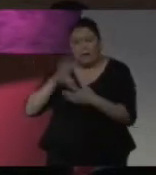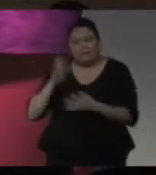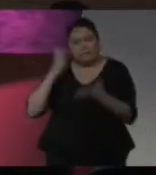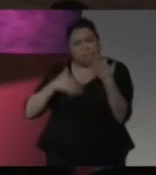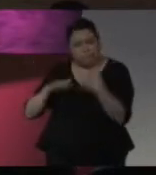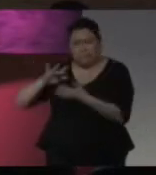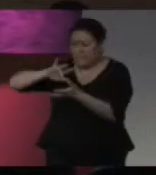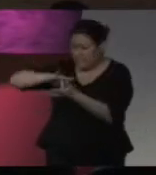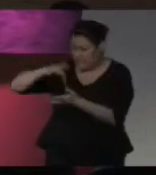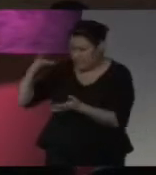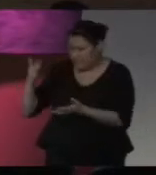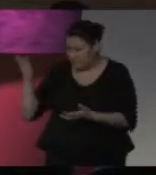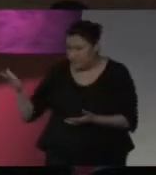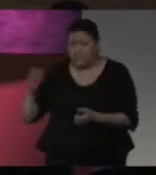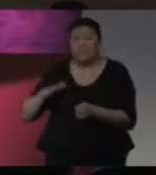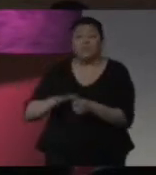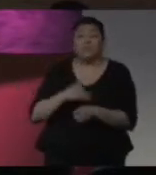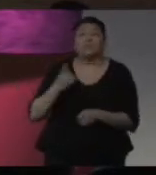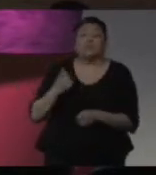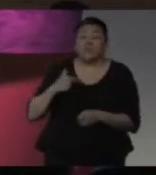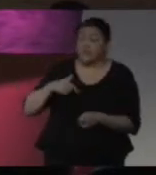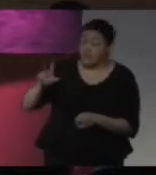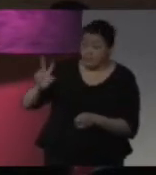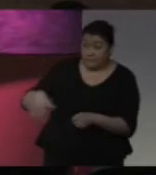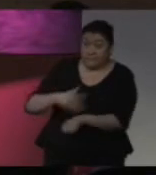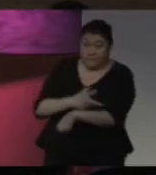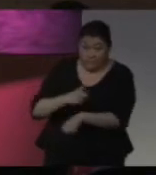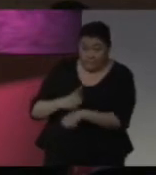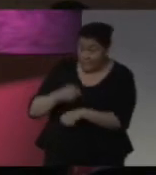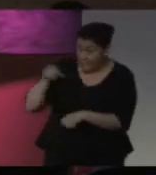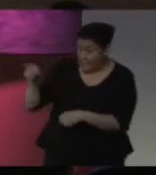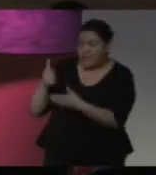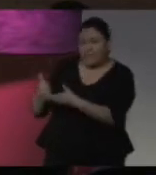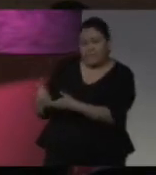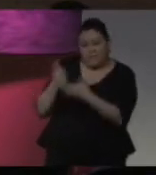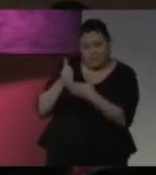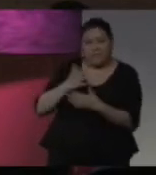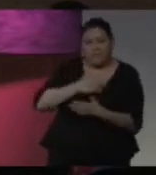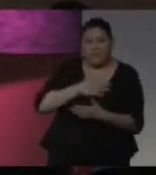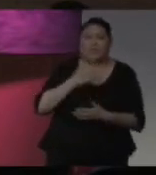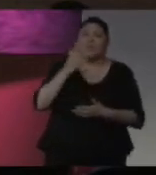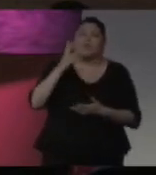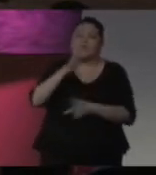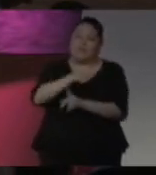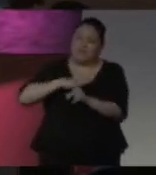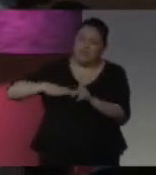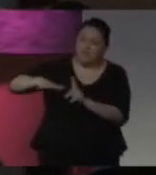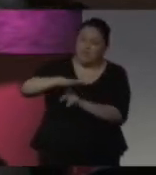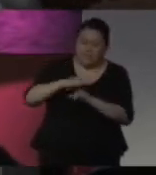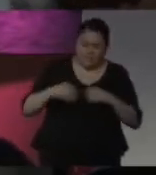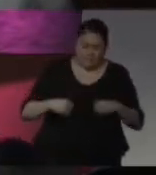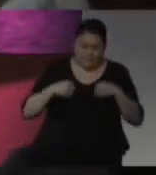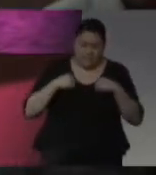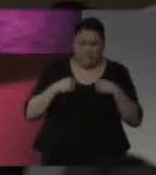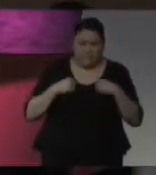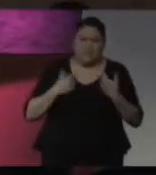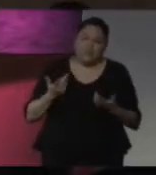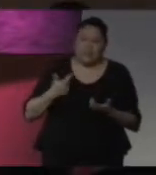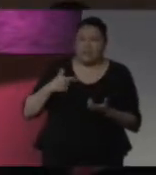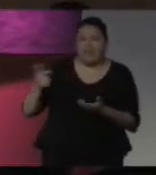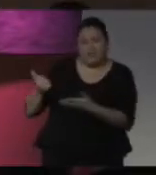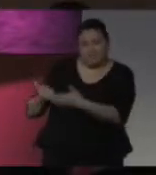intervención, sobre todo porque me va a ahorrar hablar del contexto en el que me ubico,